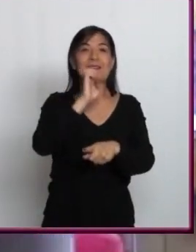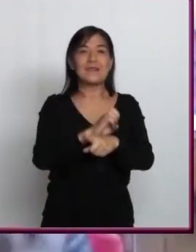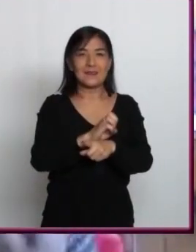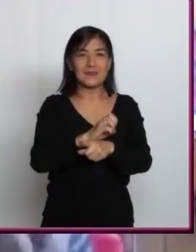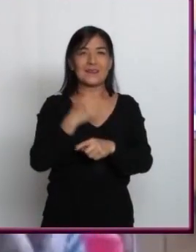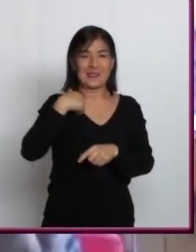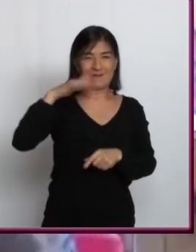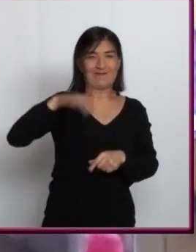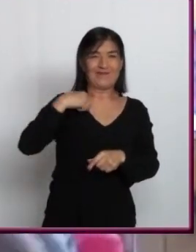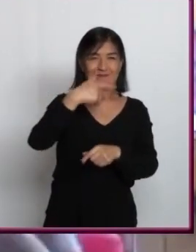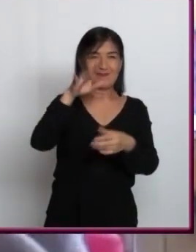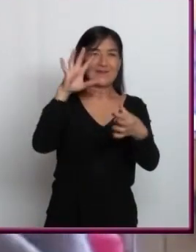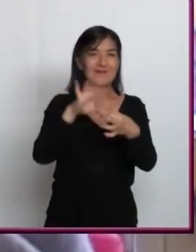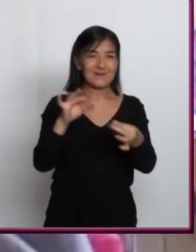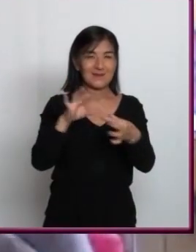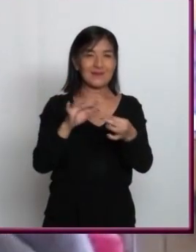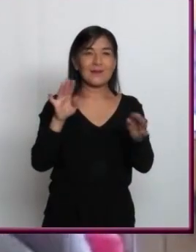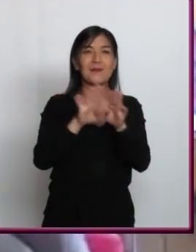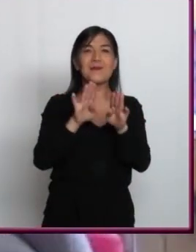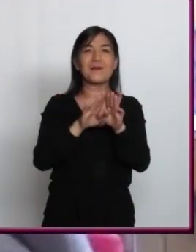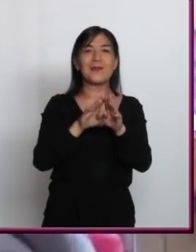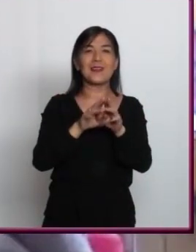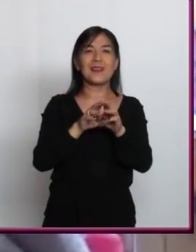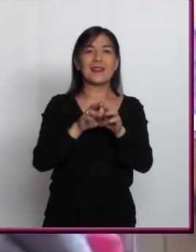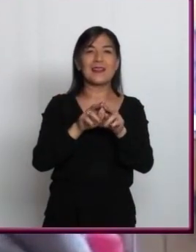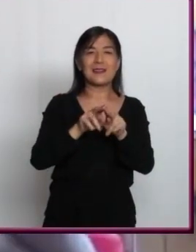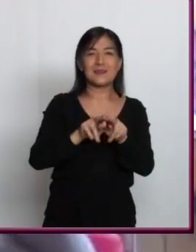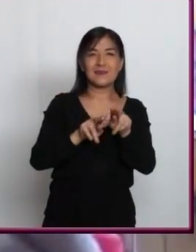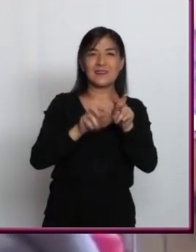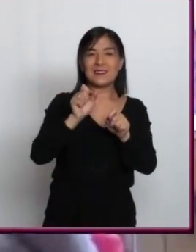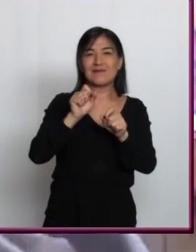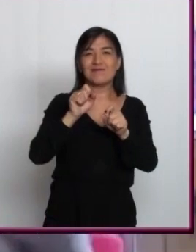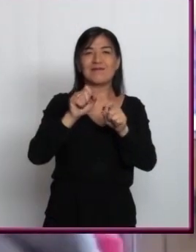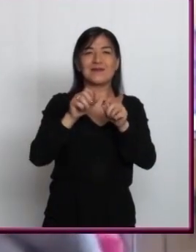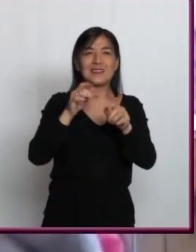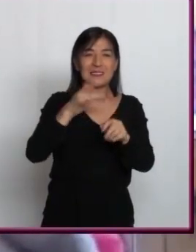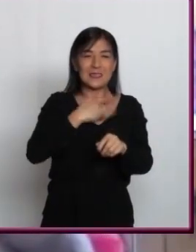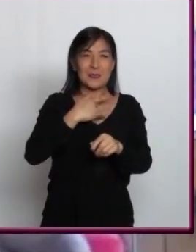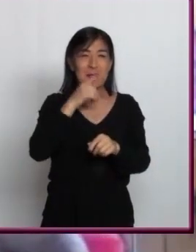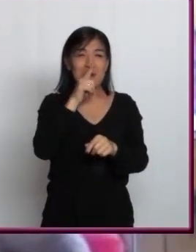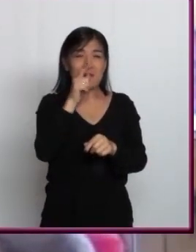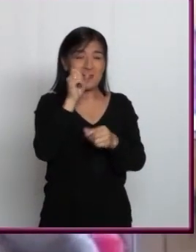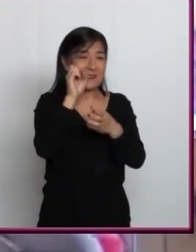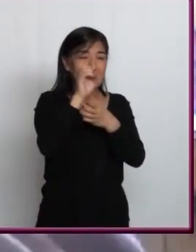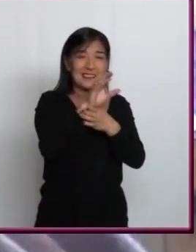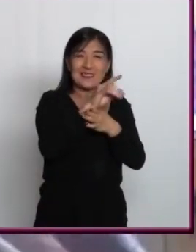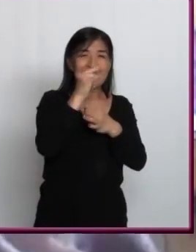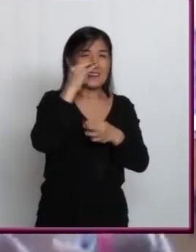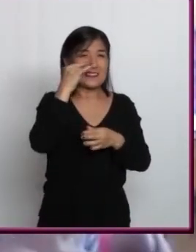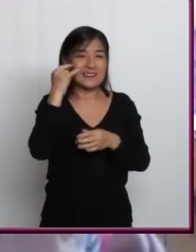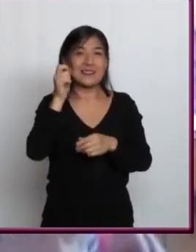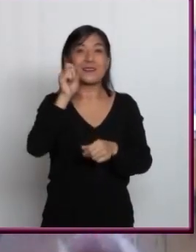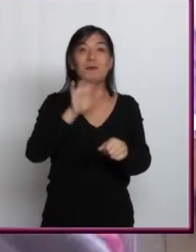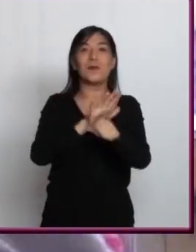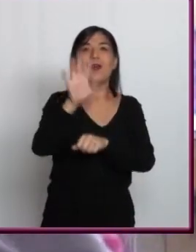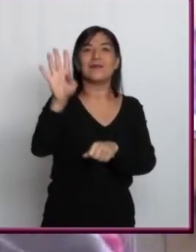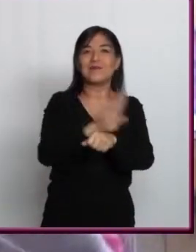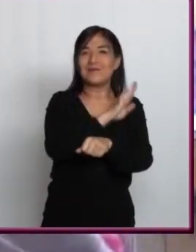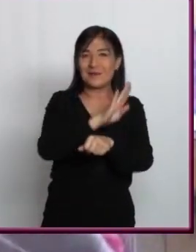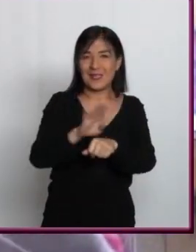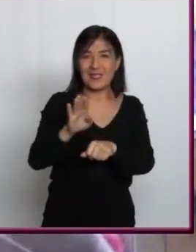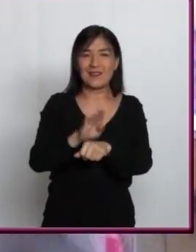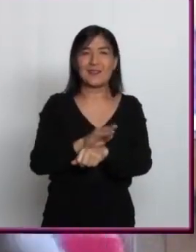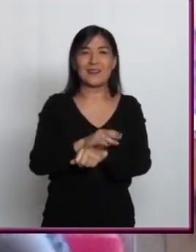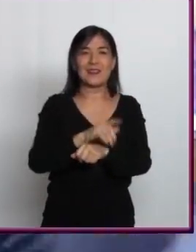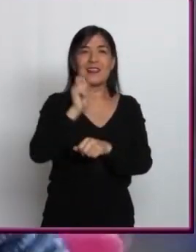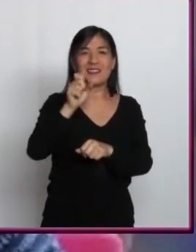como les decía anteriormente, es una medición, o sea, es una señal muy, muy pequeñita que nos cuesta mucho trabajo, y el beneficio de que se haya sido con